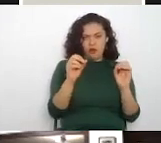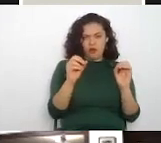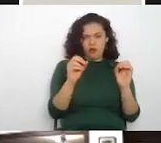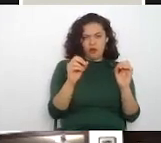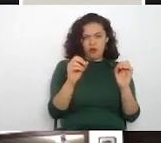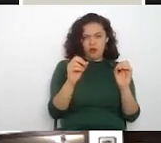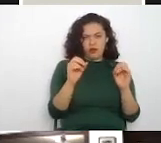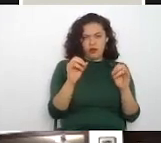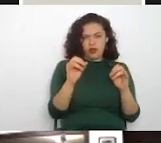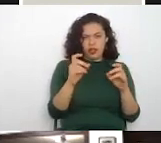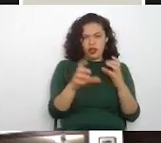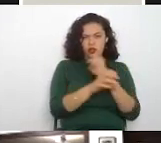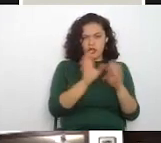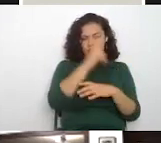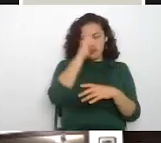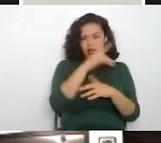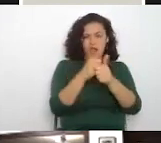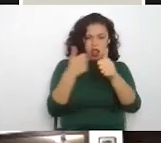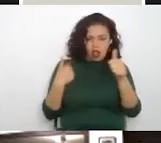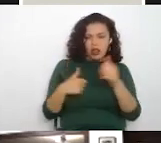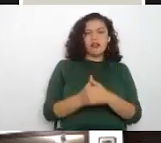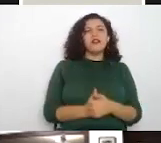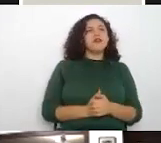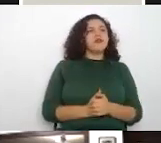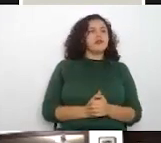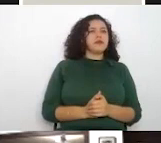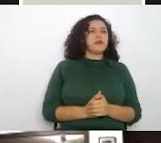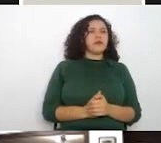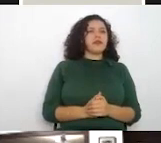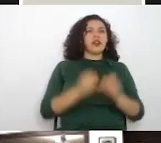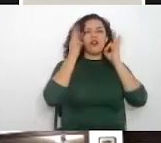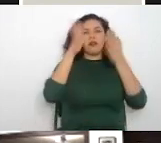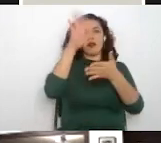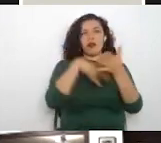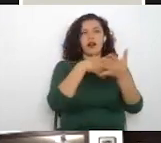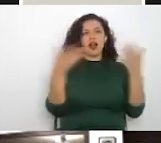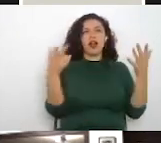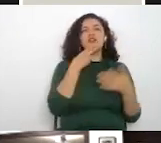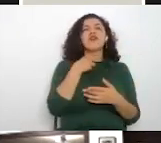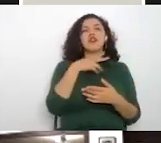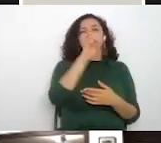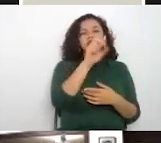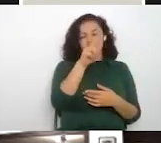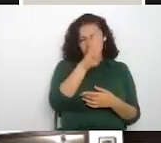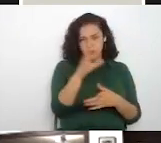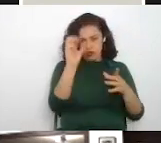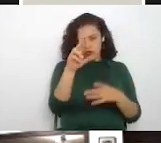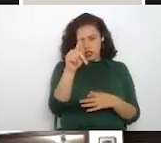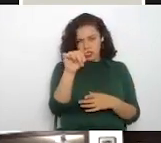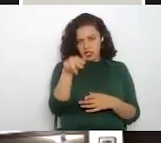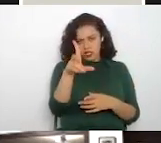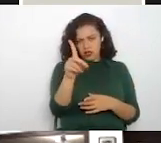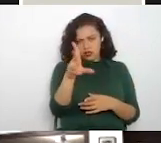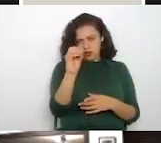demora, porque se me atrasa algo. Los formatos que se utilizan, su contenido, qué parte de los mismos